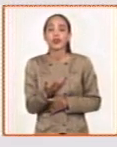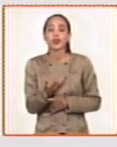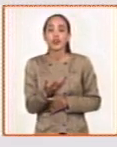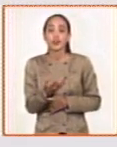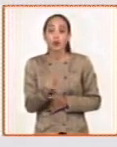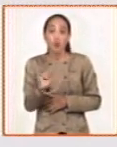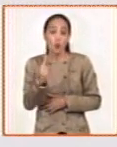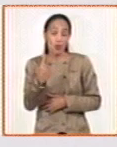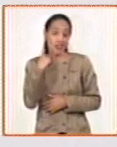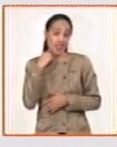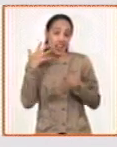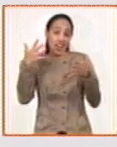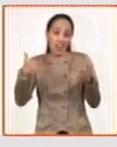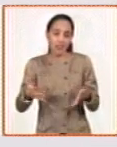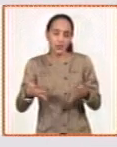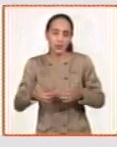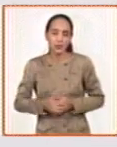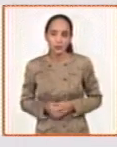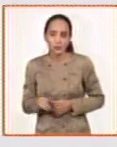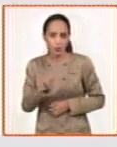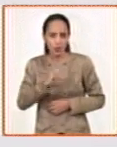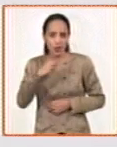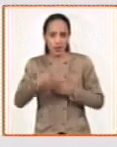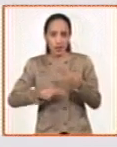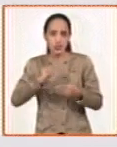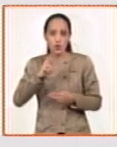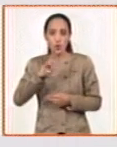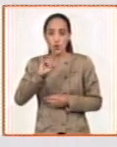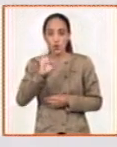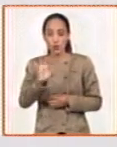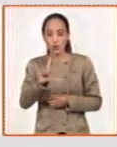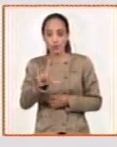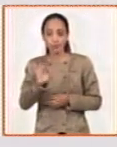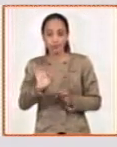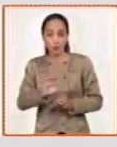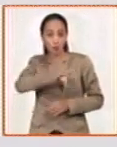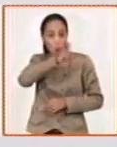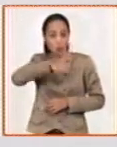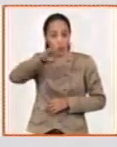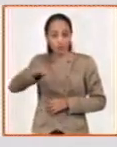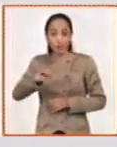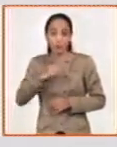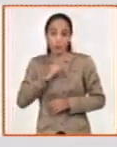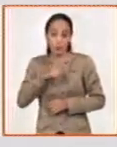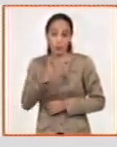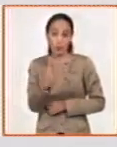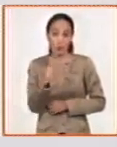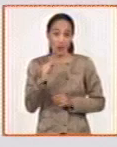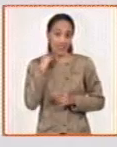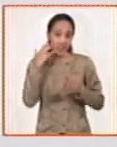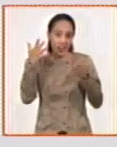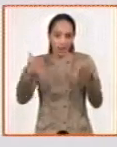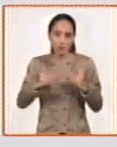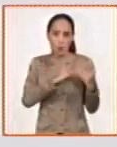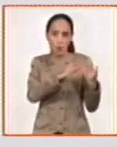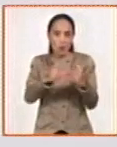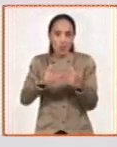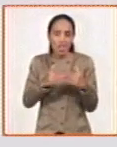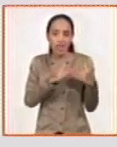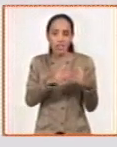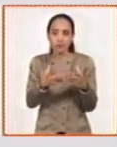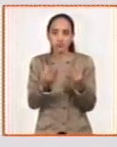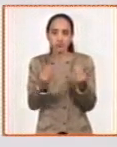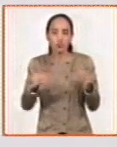al menos. Como hace Oriol por allá por las montañas. Y entonces, una vez al año, por las comunidades que son muchas, es decir, que casi todos los